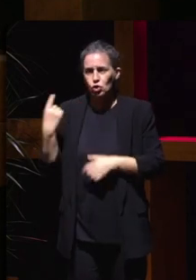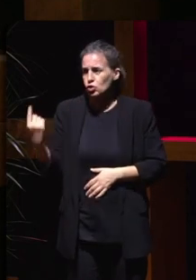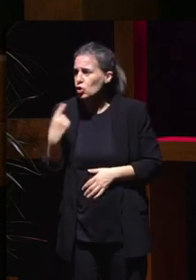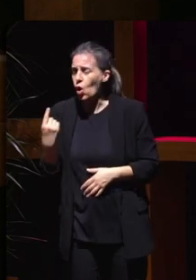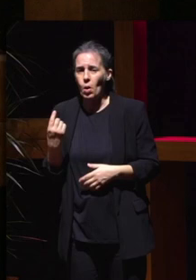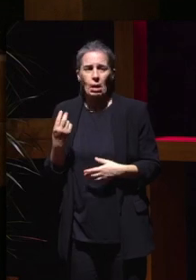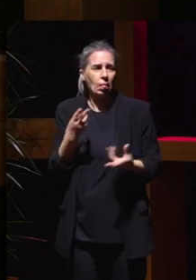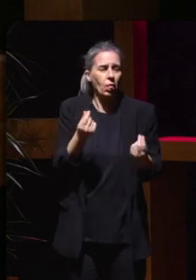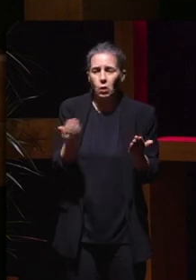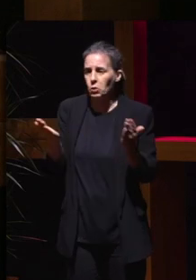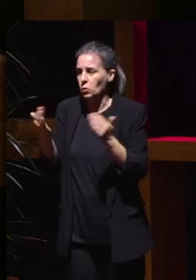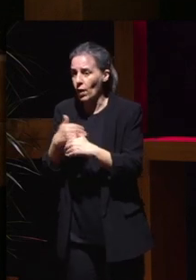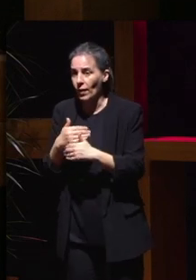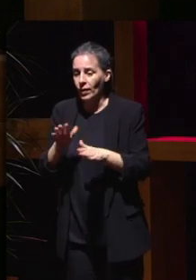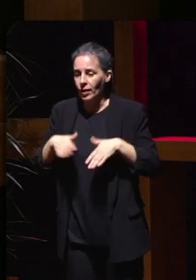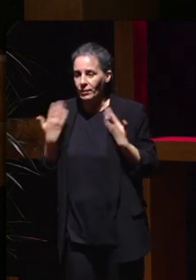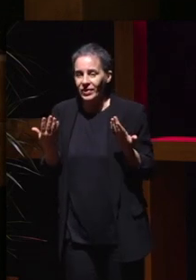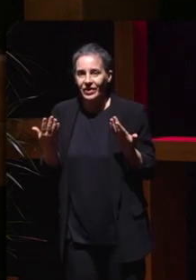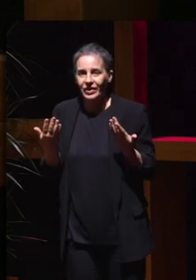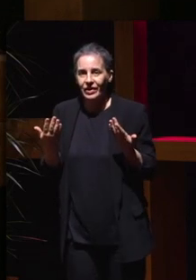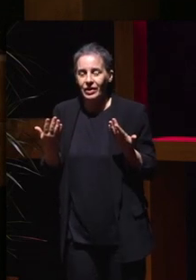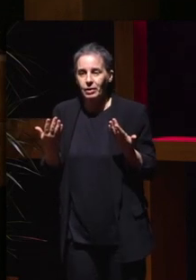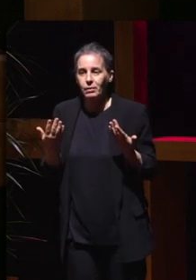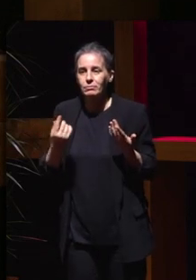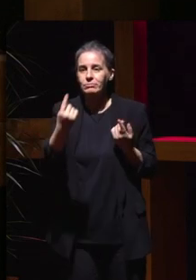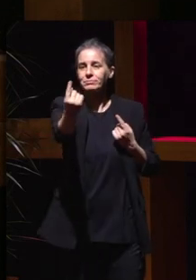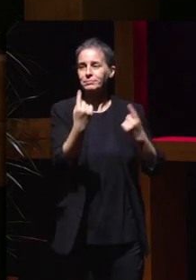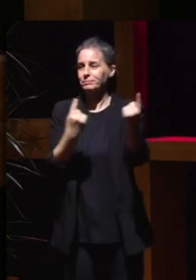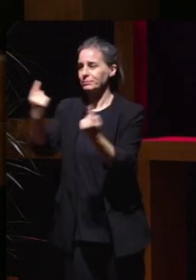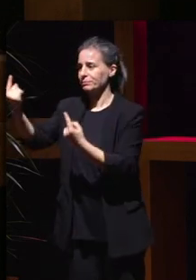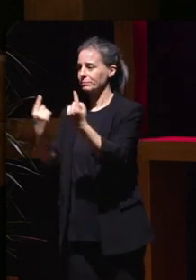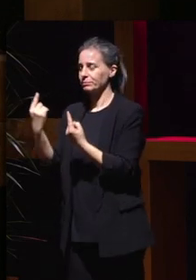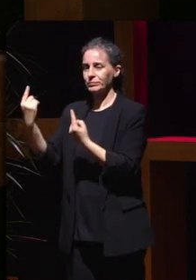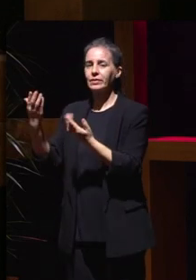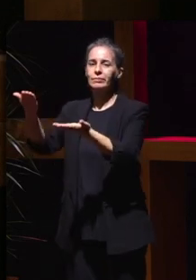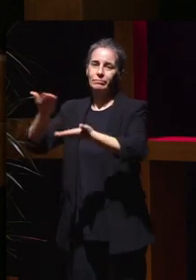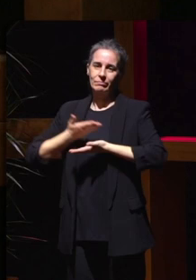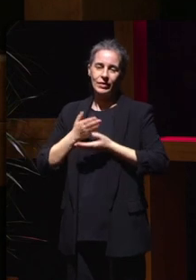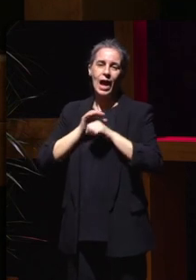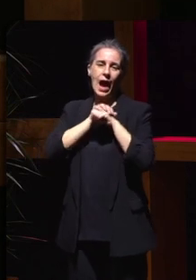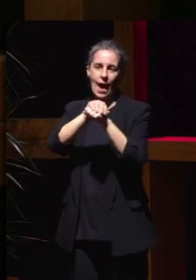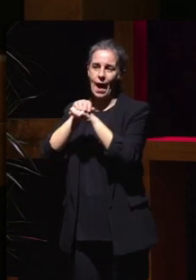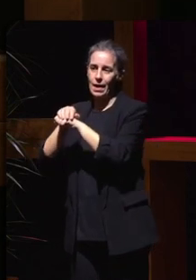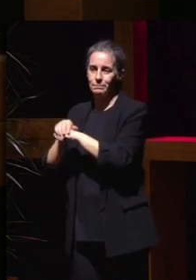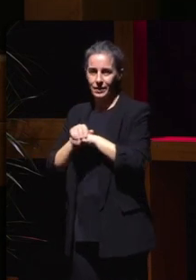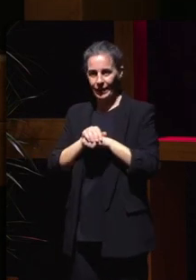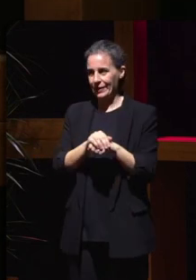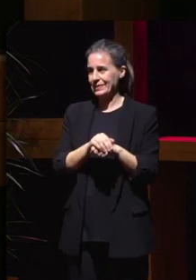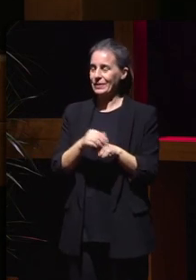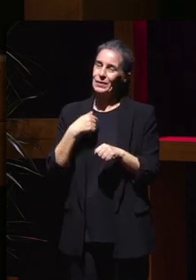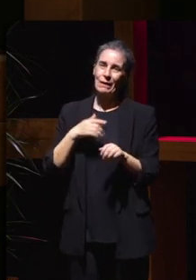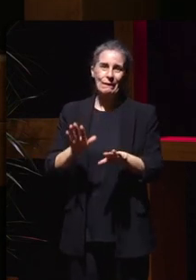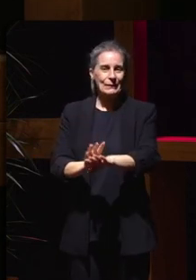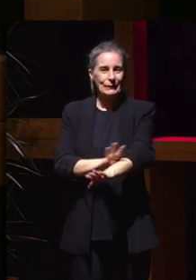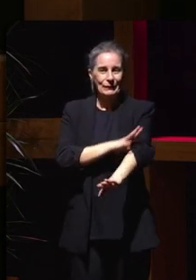aparecieron Pues haz que a día de hoy a las niñas amigas aparecieron un montón Ay de verdad que me